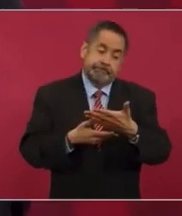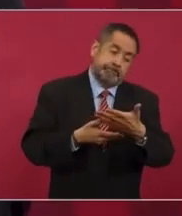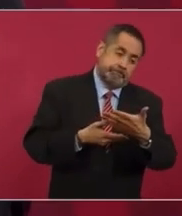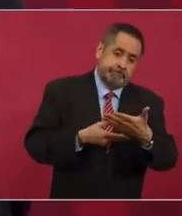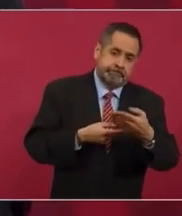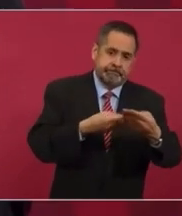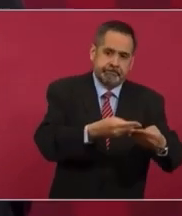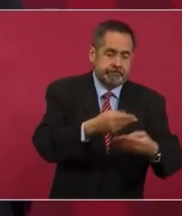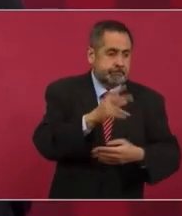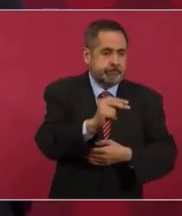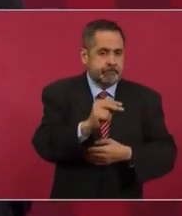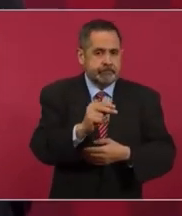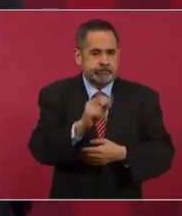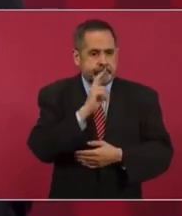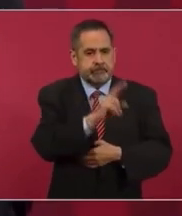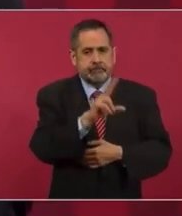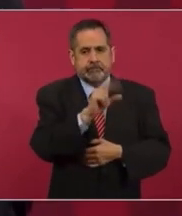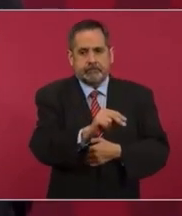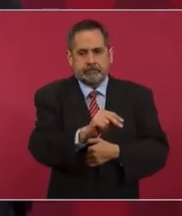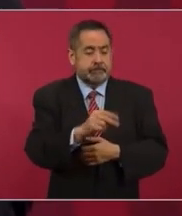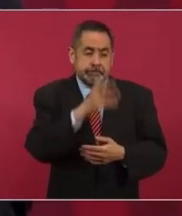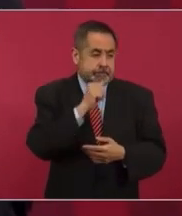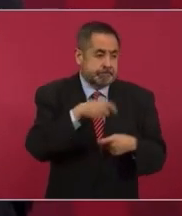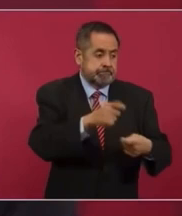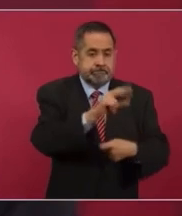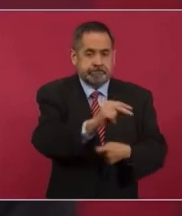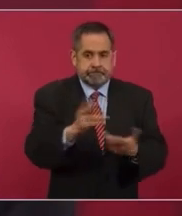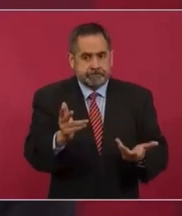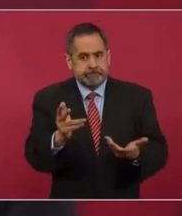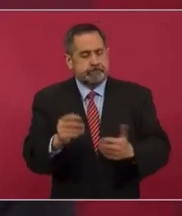ya él contestó de que no se podía.